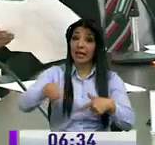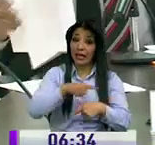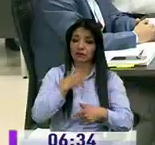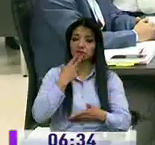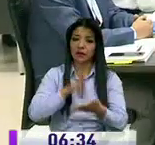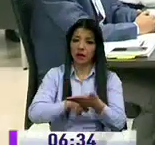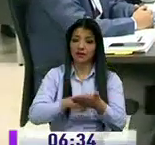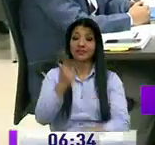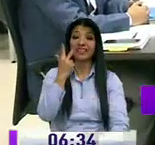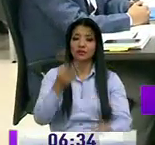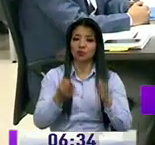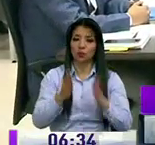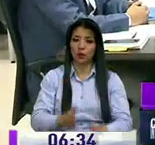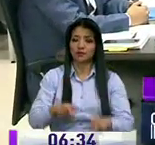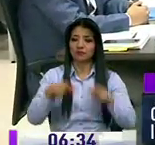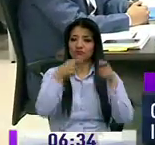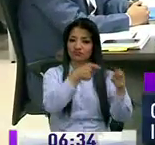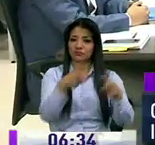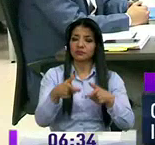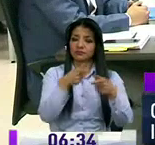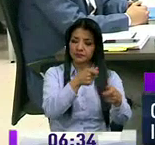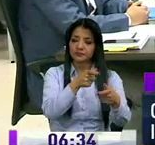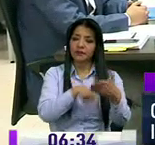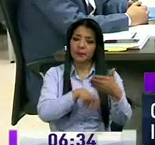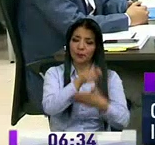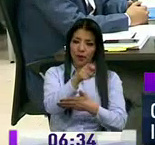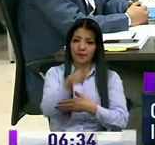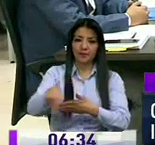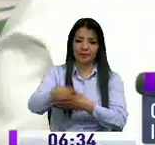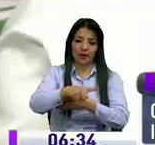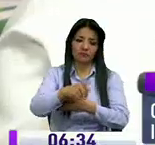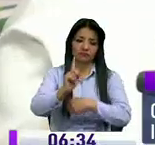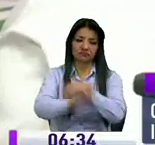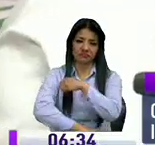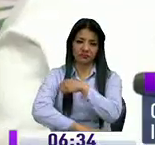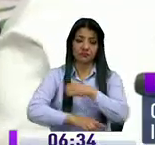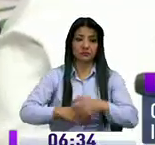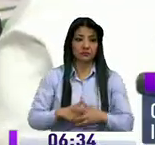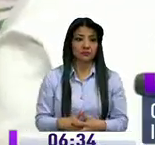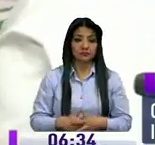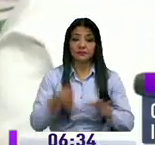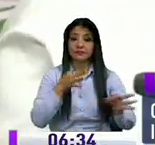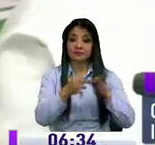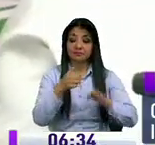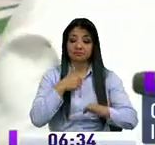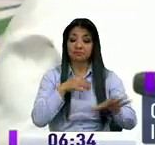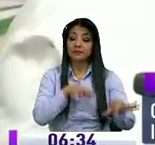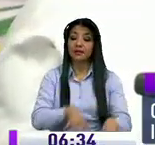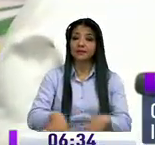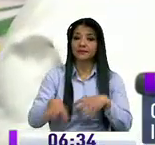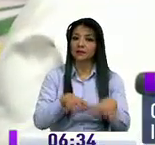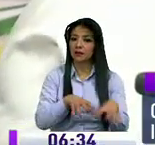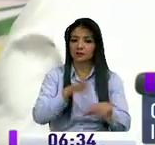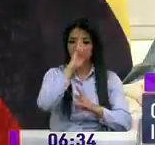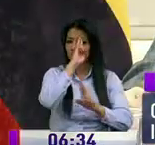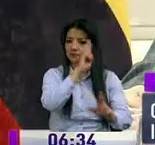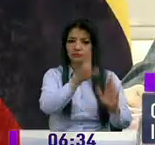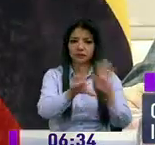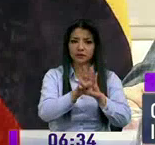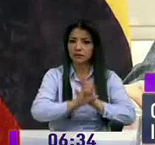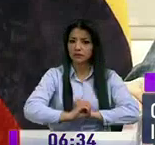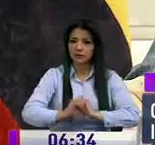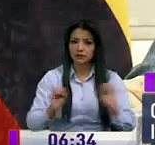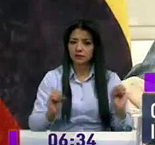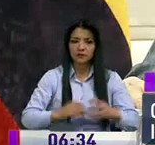tres jueces que dieron paso a las medidas cautelares para aclararles, según dicen, que sus actuaciones han sido en derecho. Nunca